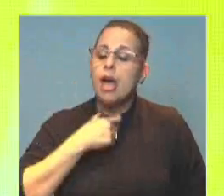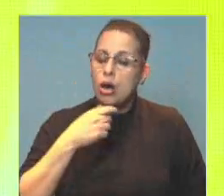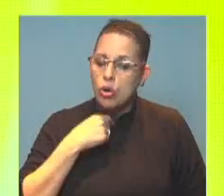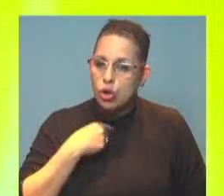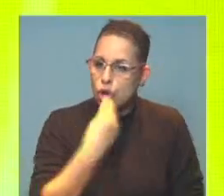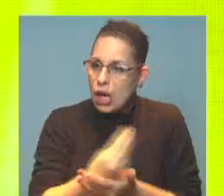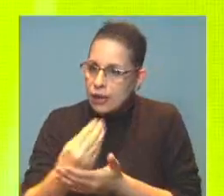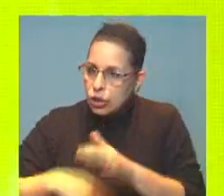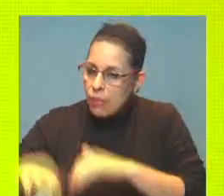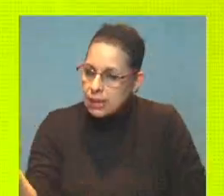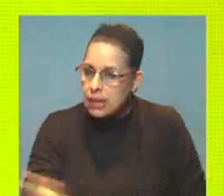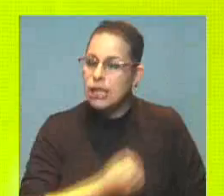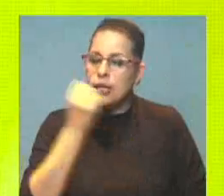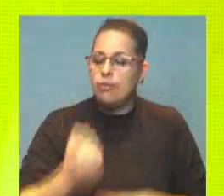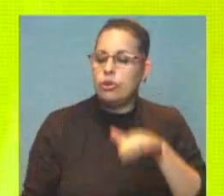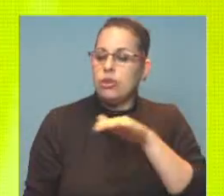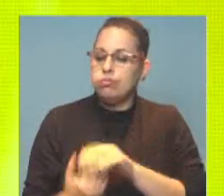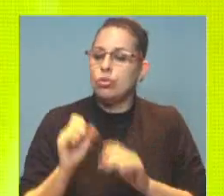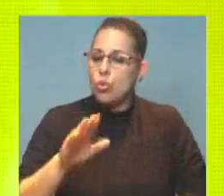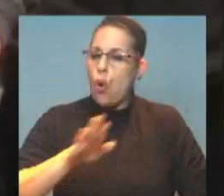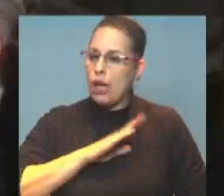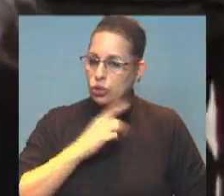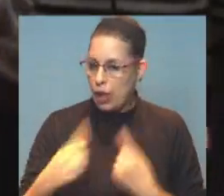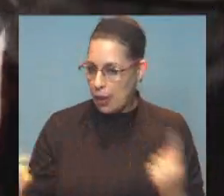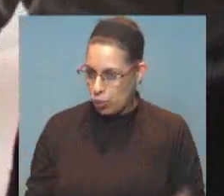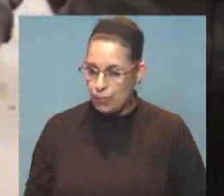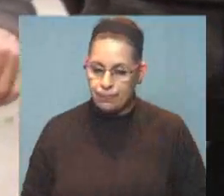principales candidatos encabezaron sus respectivos actos.